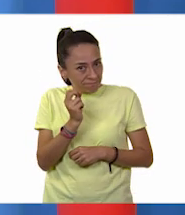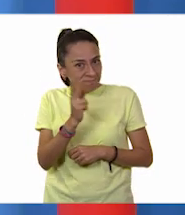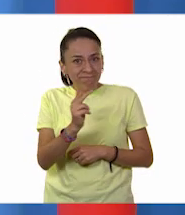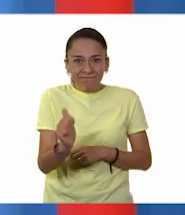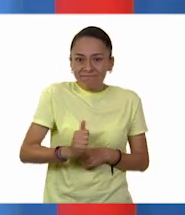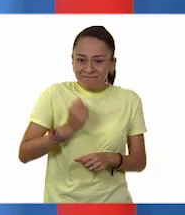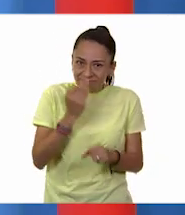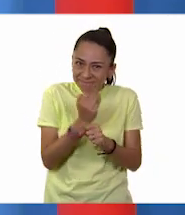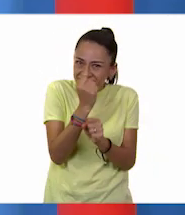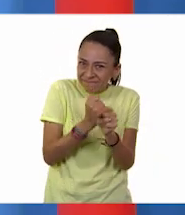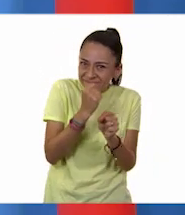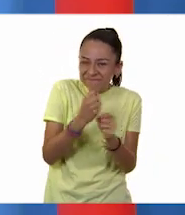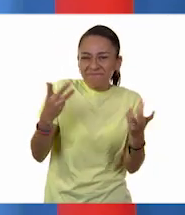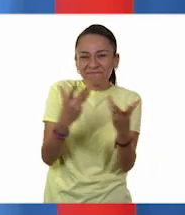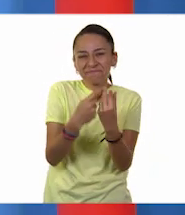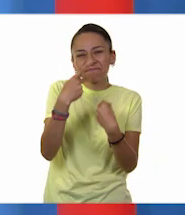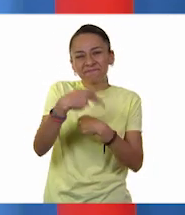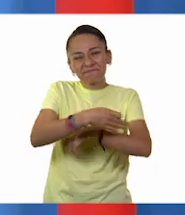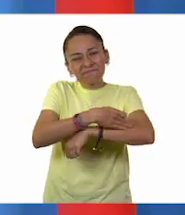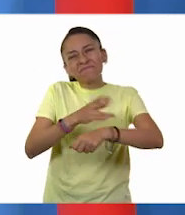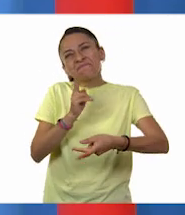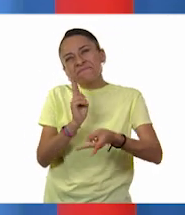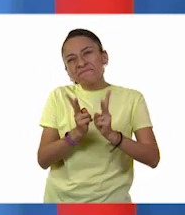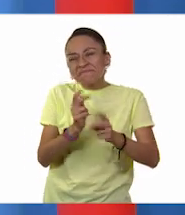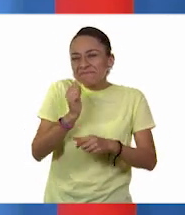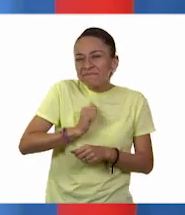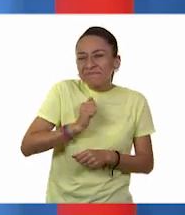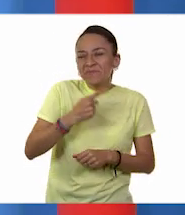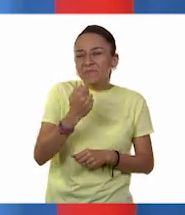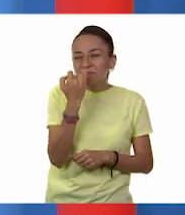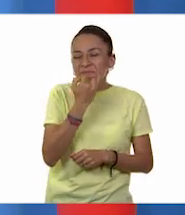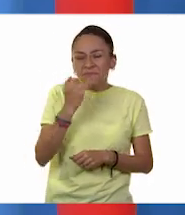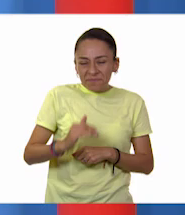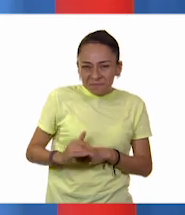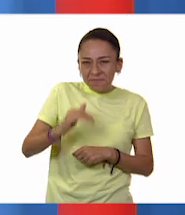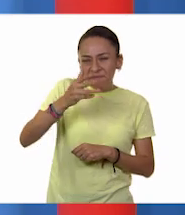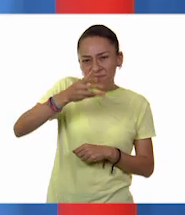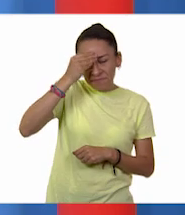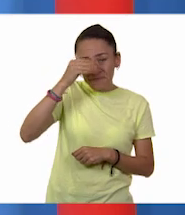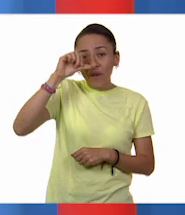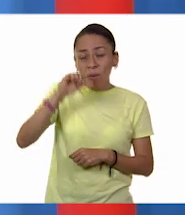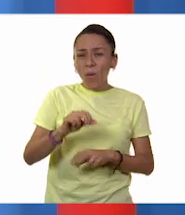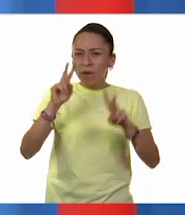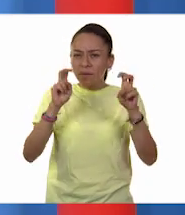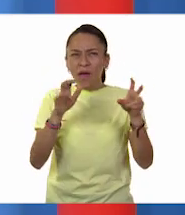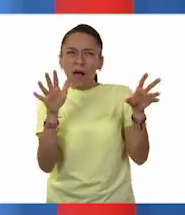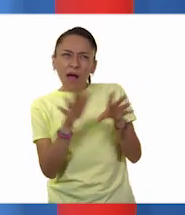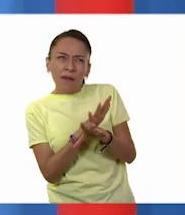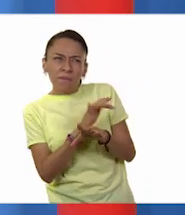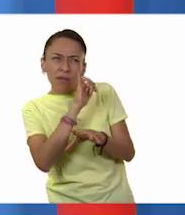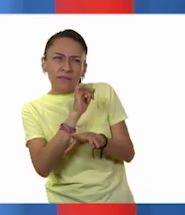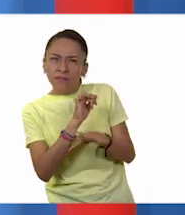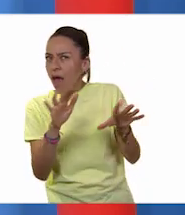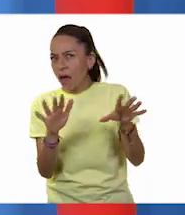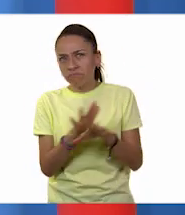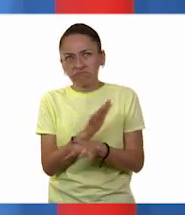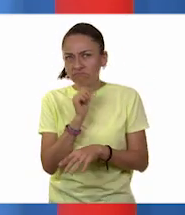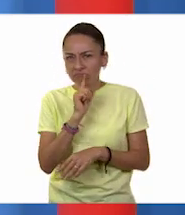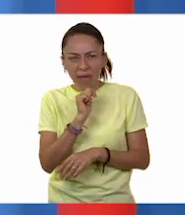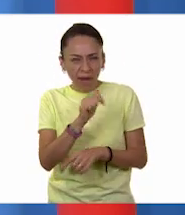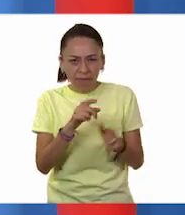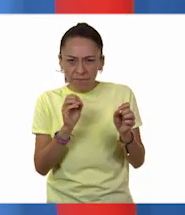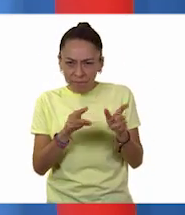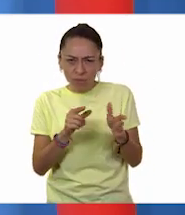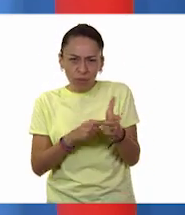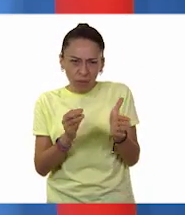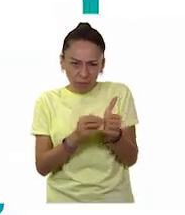materna. Por hoy hemos terminado con ¿Qué cambia y qué no cambia?, de matemáticas de 6º grado. Y espero que lo hayan disfrutado tanto